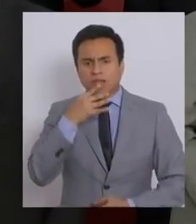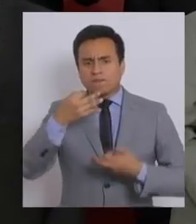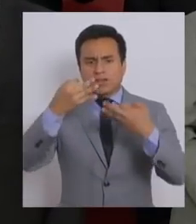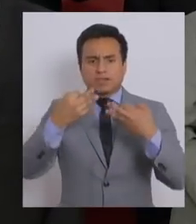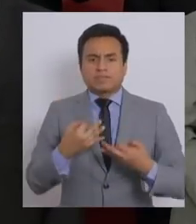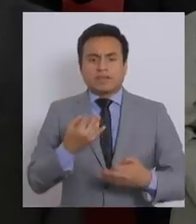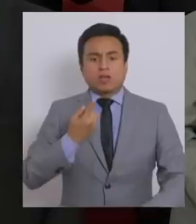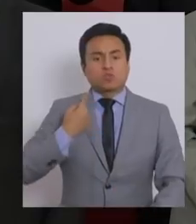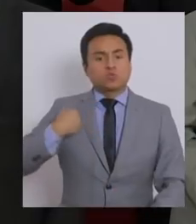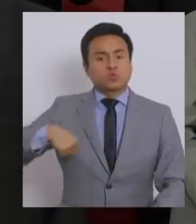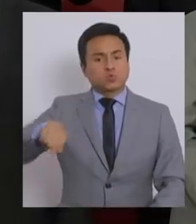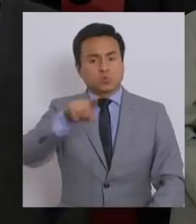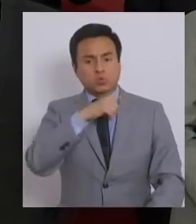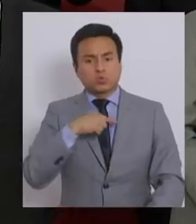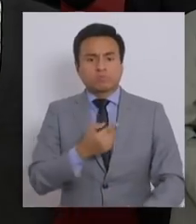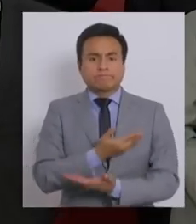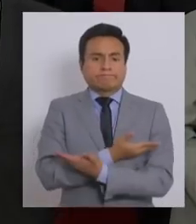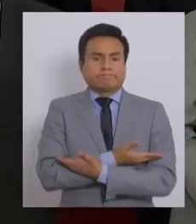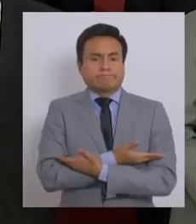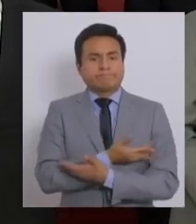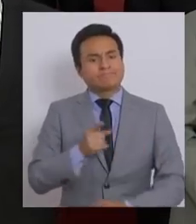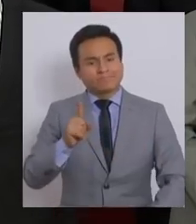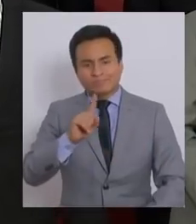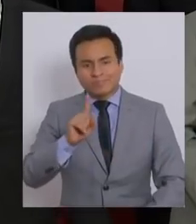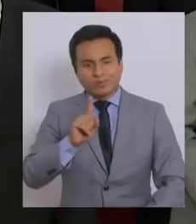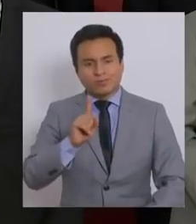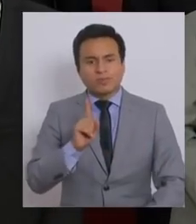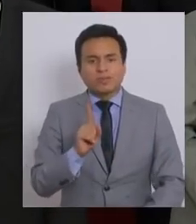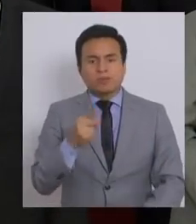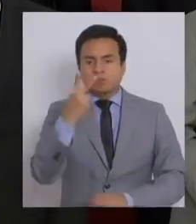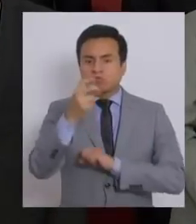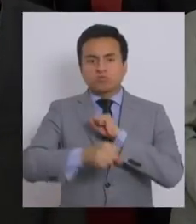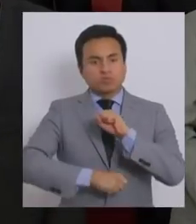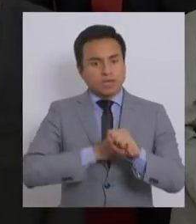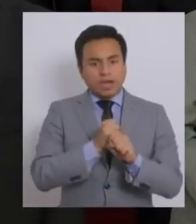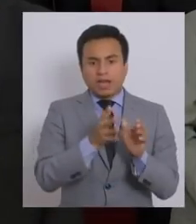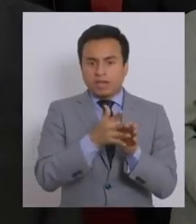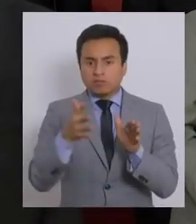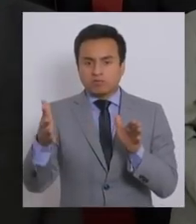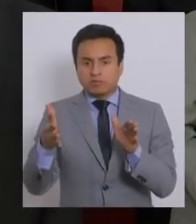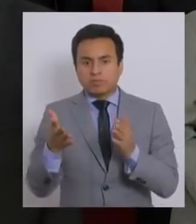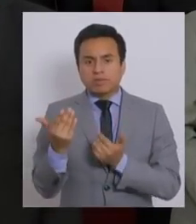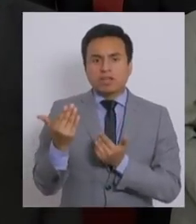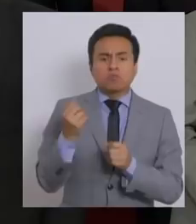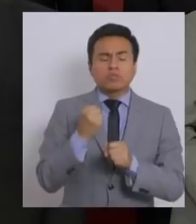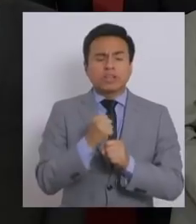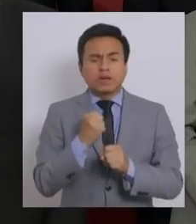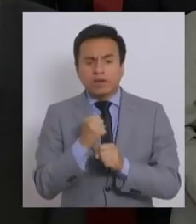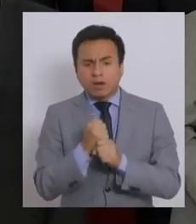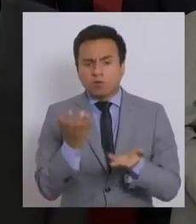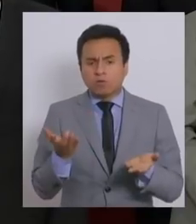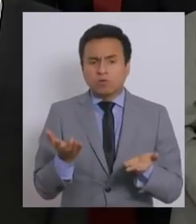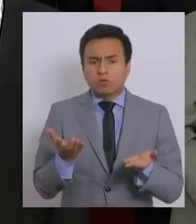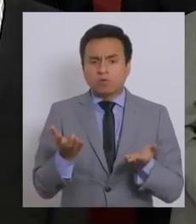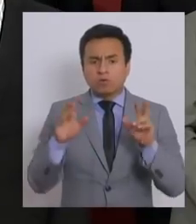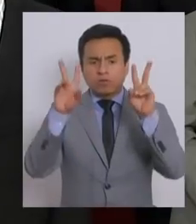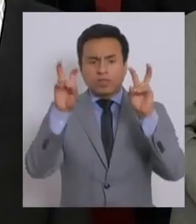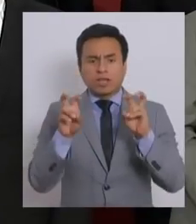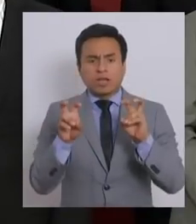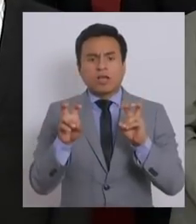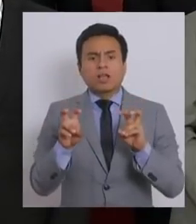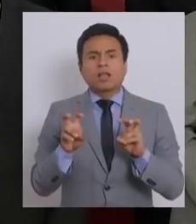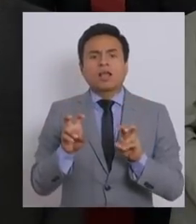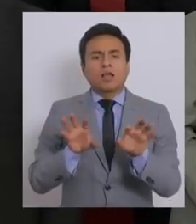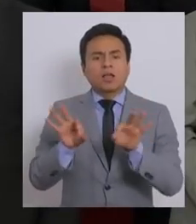no nos vamos a quedar cruzados de brazos por 2 años esperando el trabajo de la